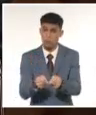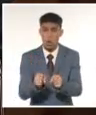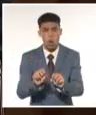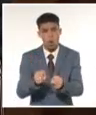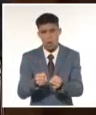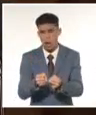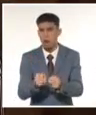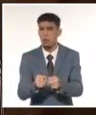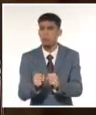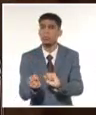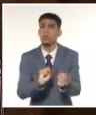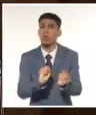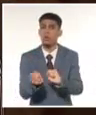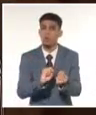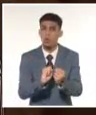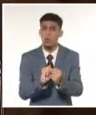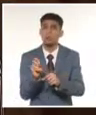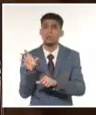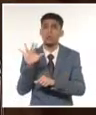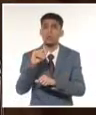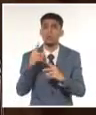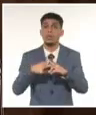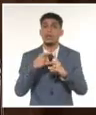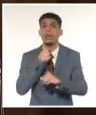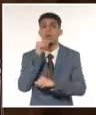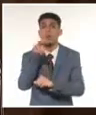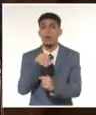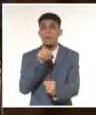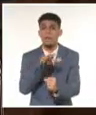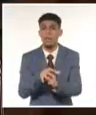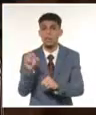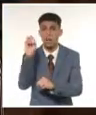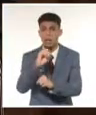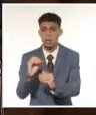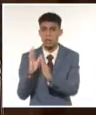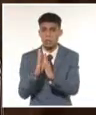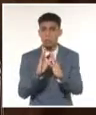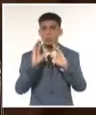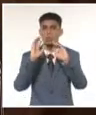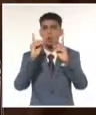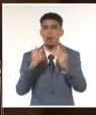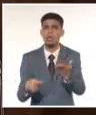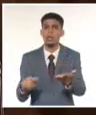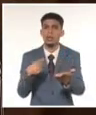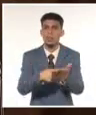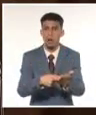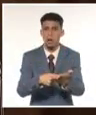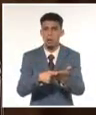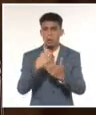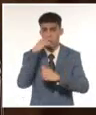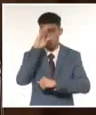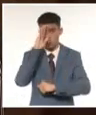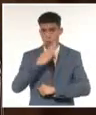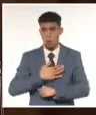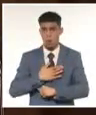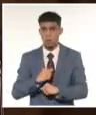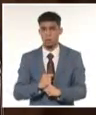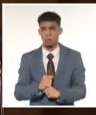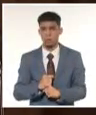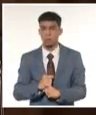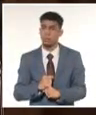control, sistematicidad, comenzar a poner orden en la política tributaria del país. No estamos satisfechos